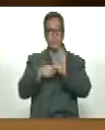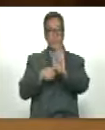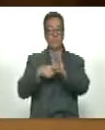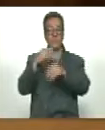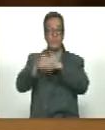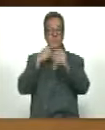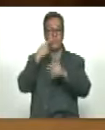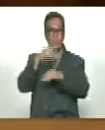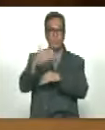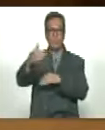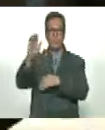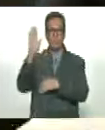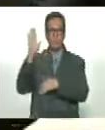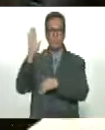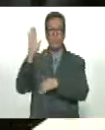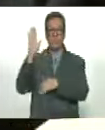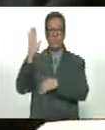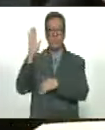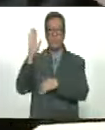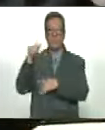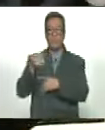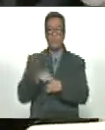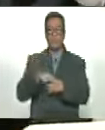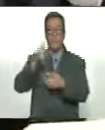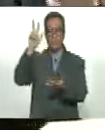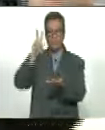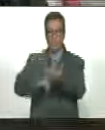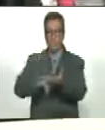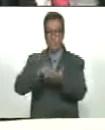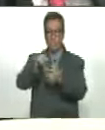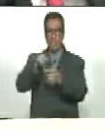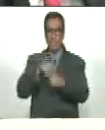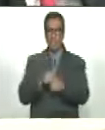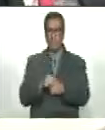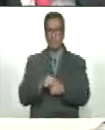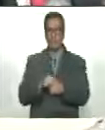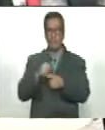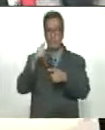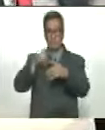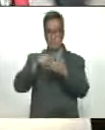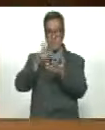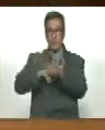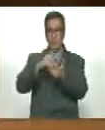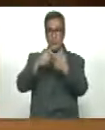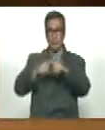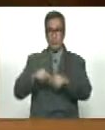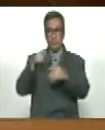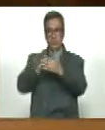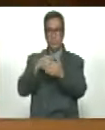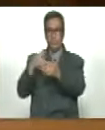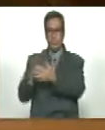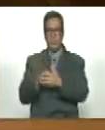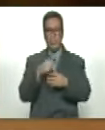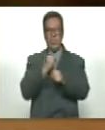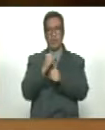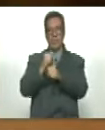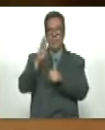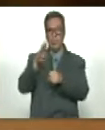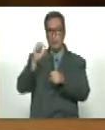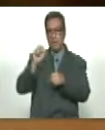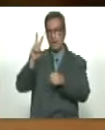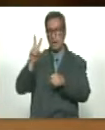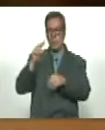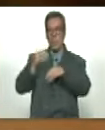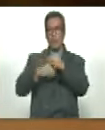a manifestarlo con la señal de costumbre. Queda aprobado, se declara aprobado el presupuesto de ingresos y gastos operativos del Banco Central de